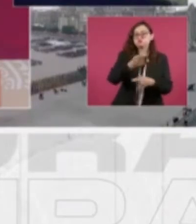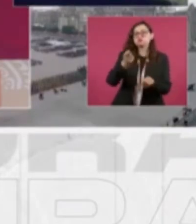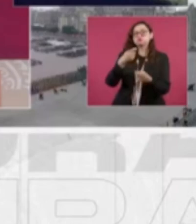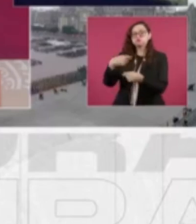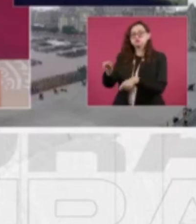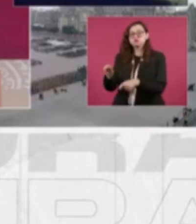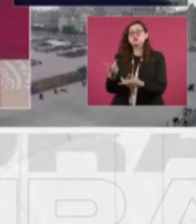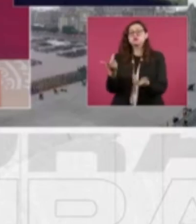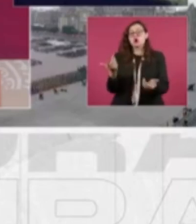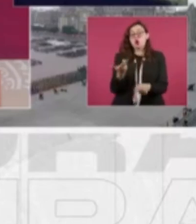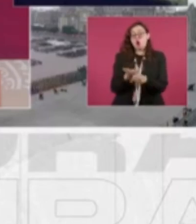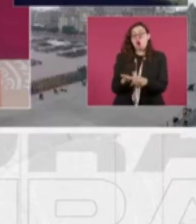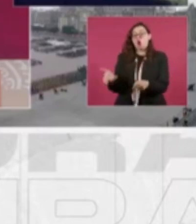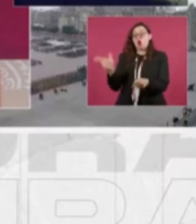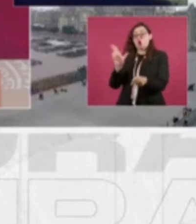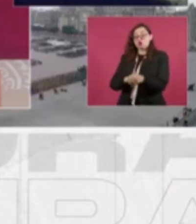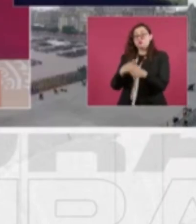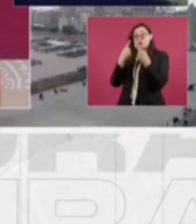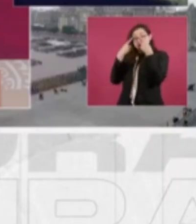A la orden, ahí estamos.